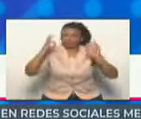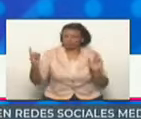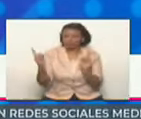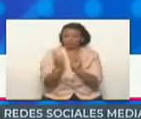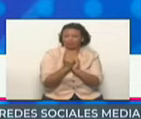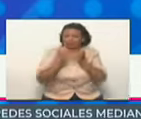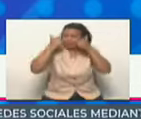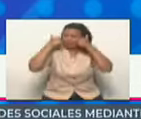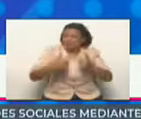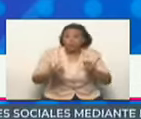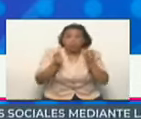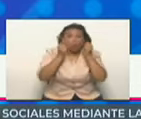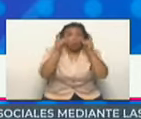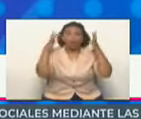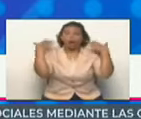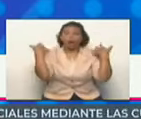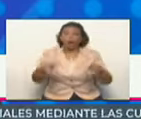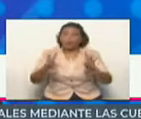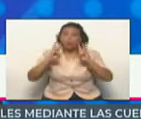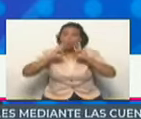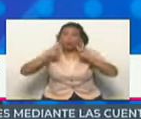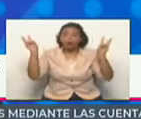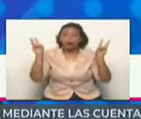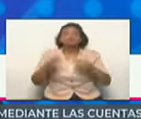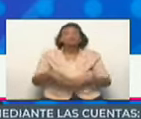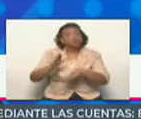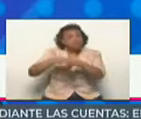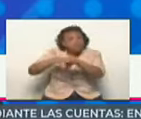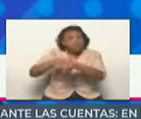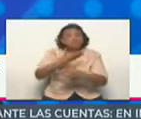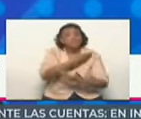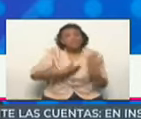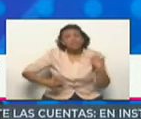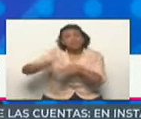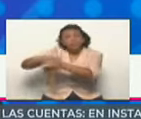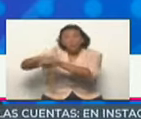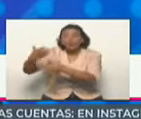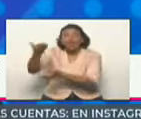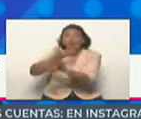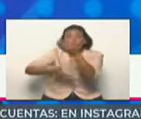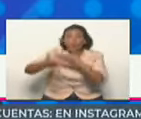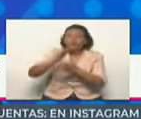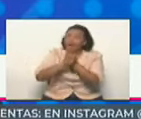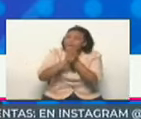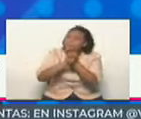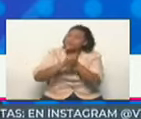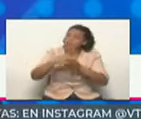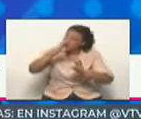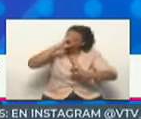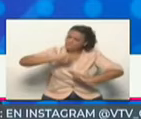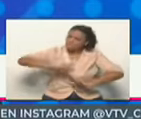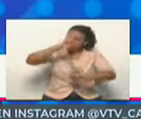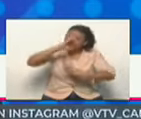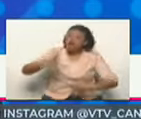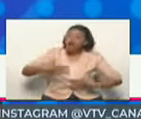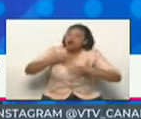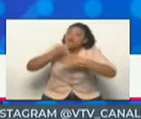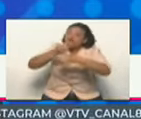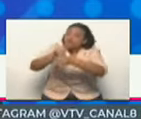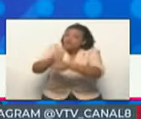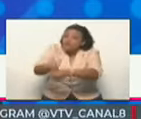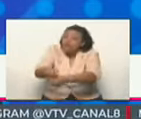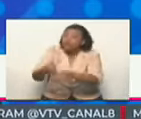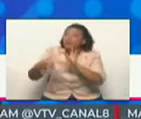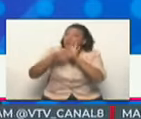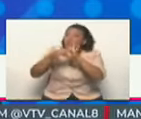de verdad se asombrarían. Yo se lo decía a él, esas relaciones de afecto, de respeto, de confianza, de